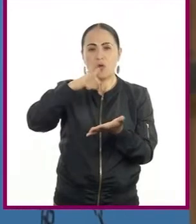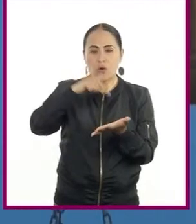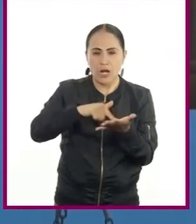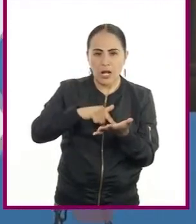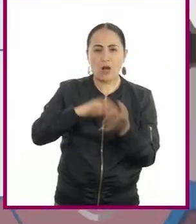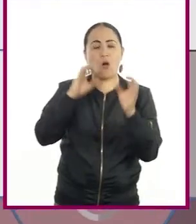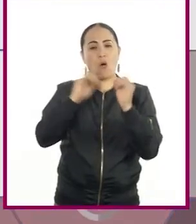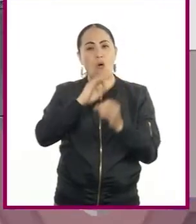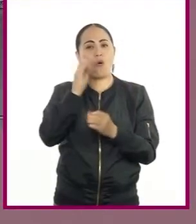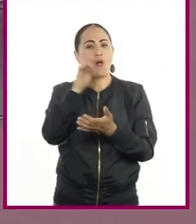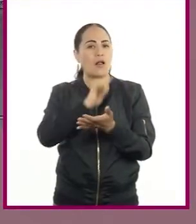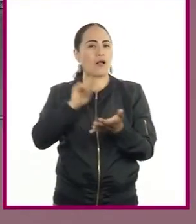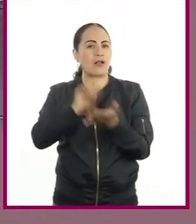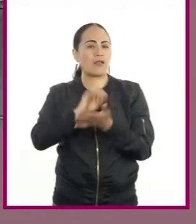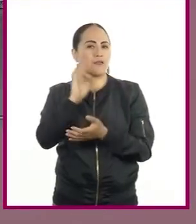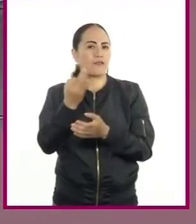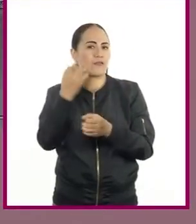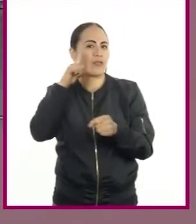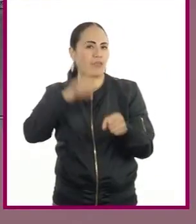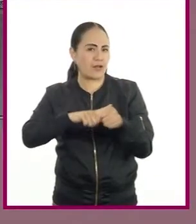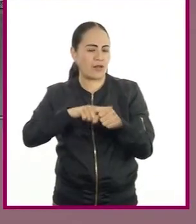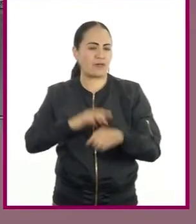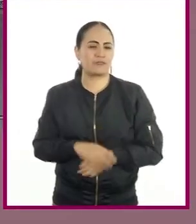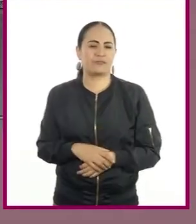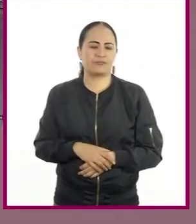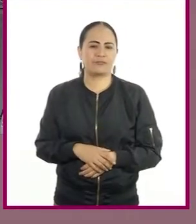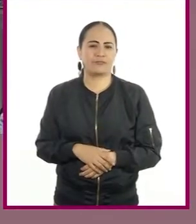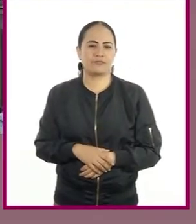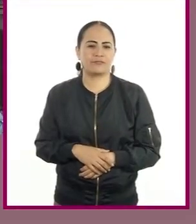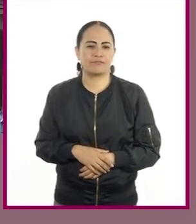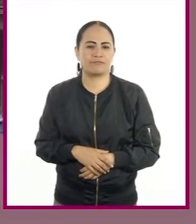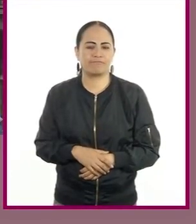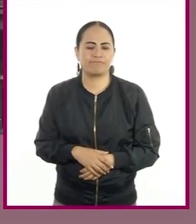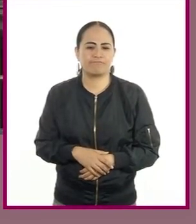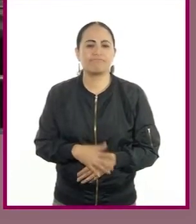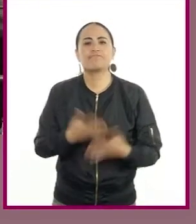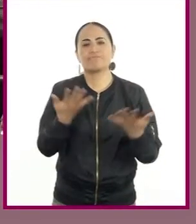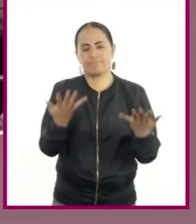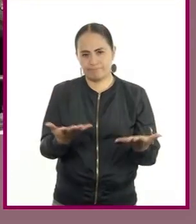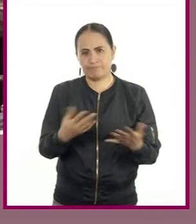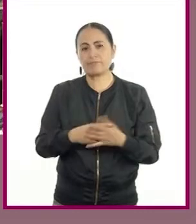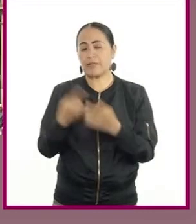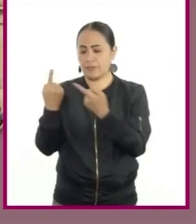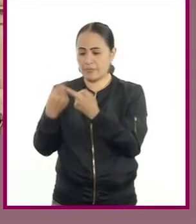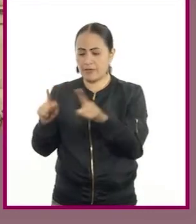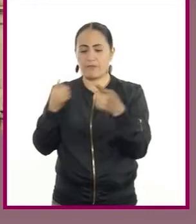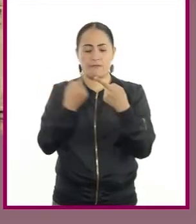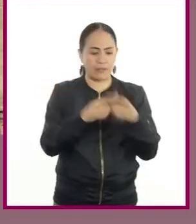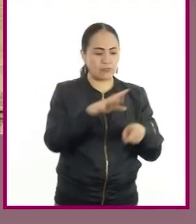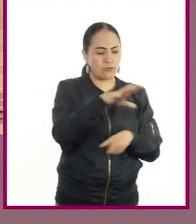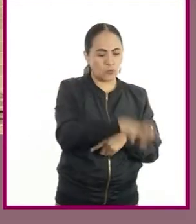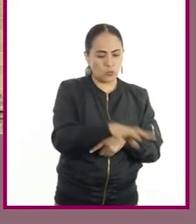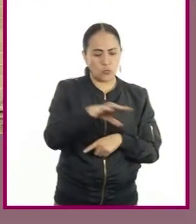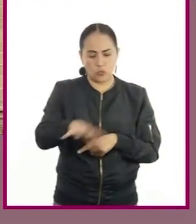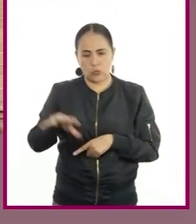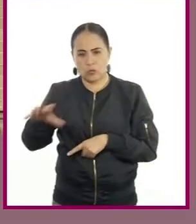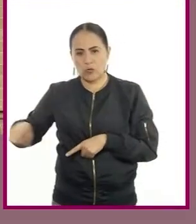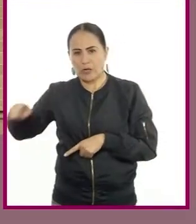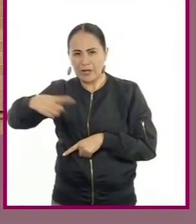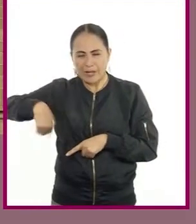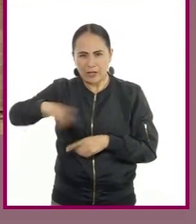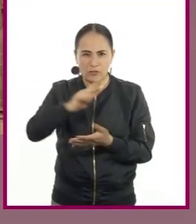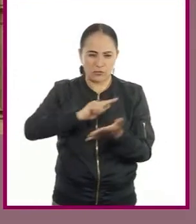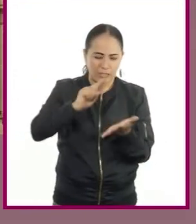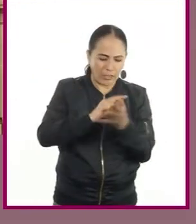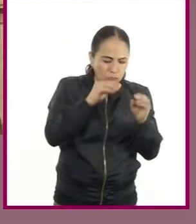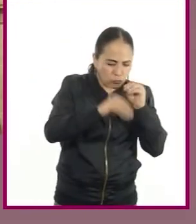federales. Para que todo esto sea posible, se requiere de la existencia de diversos órganos que se encargan de elaborar, aplicar